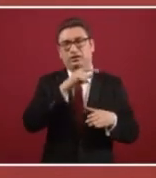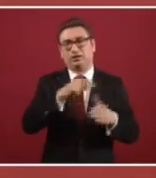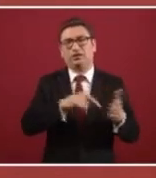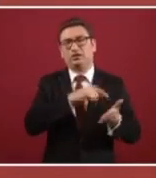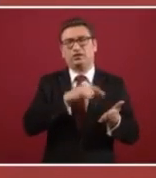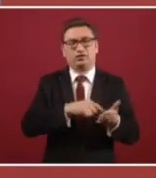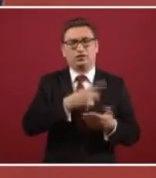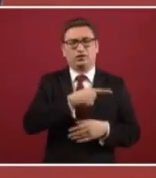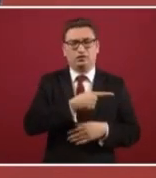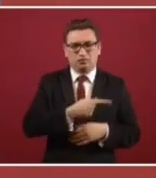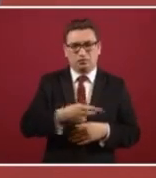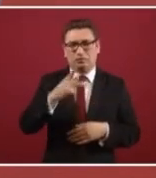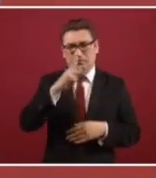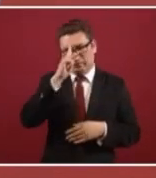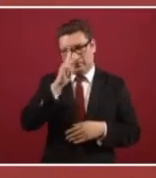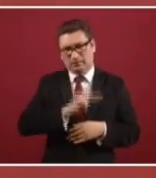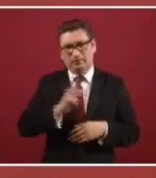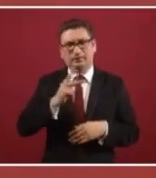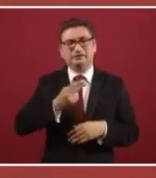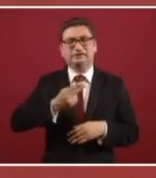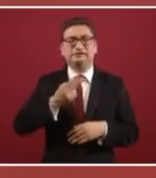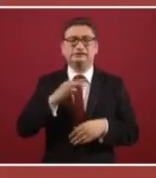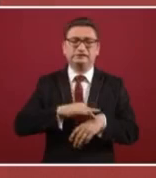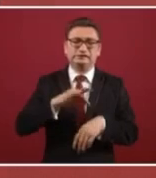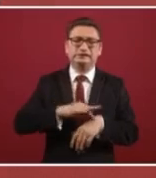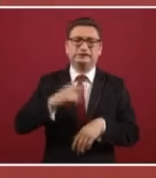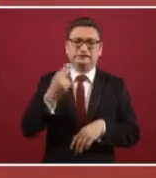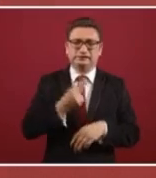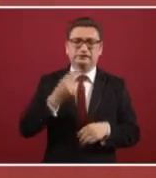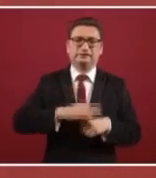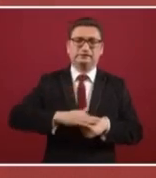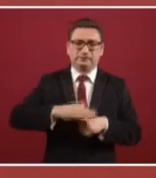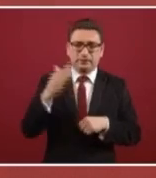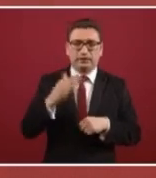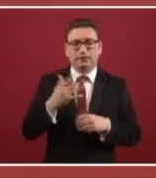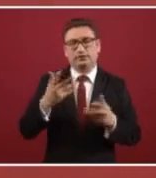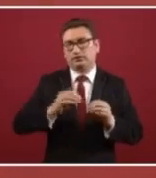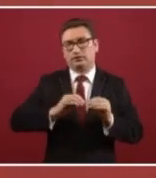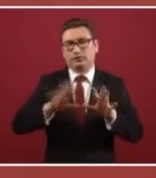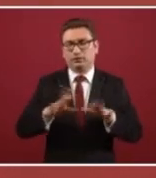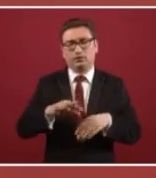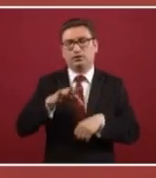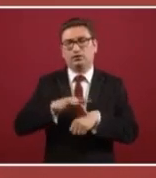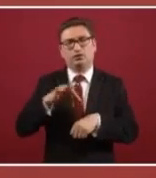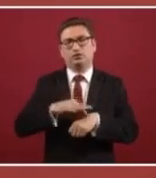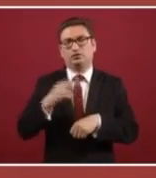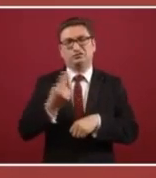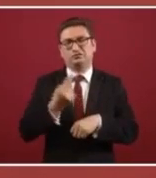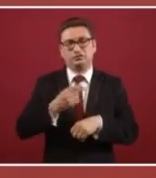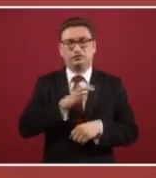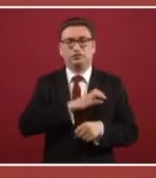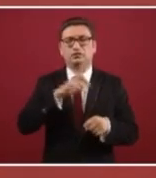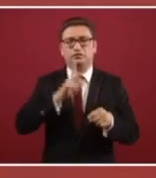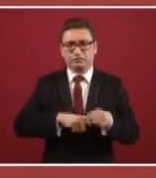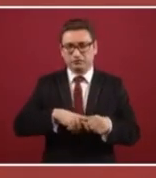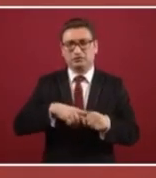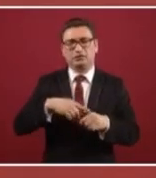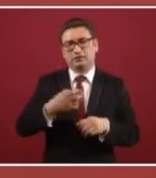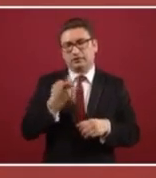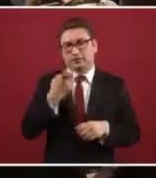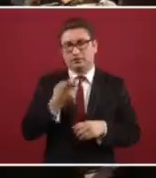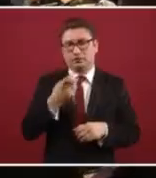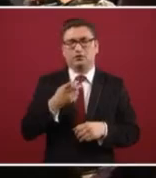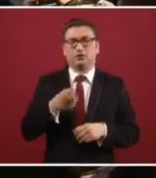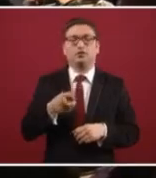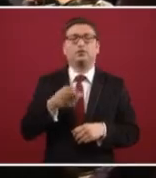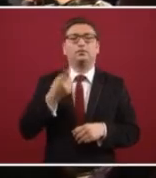pobreza donde se necesita más pues se requieren los médicos se requieren los especialistas entonces una